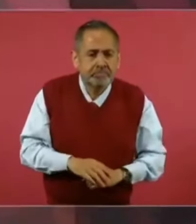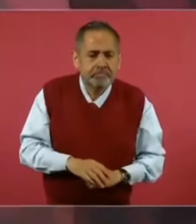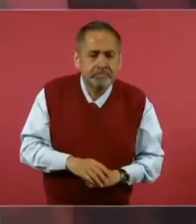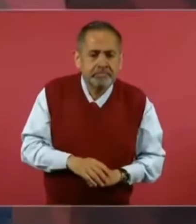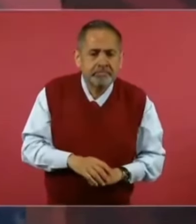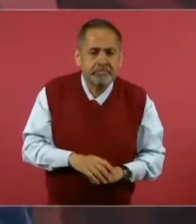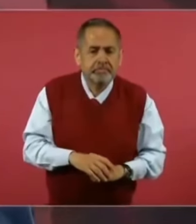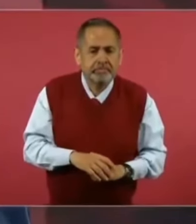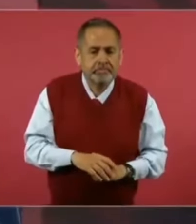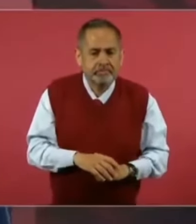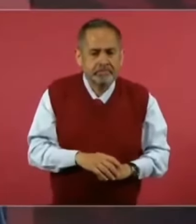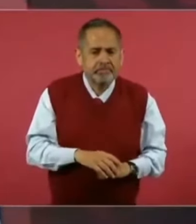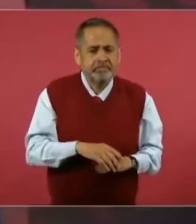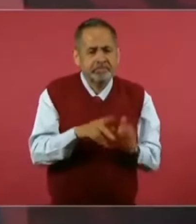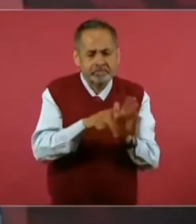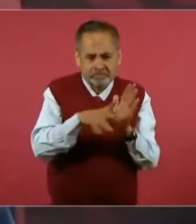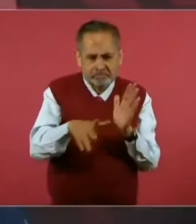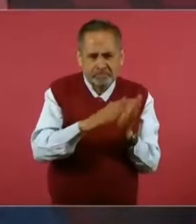este